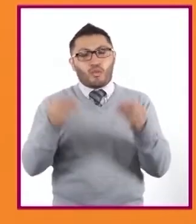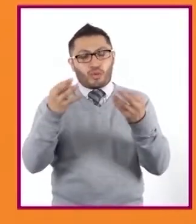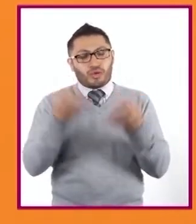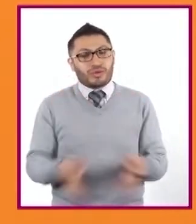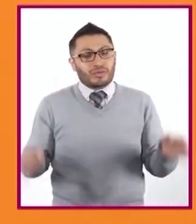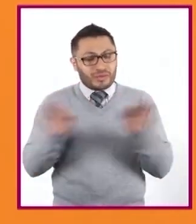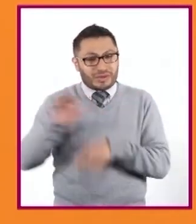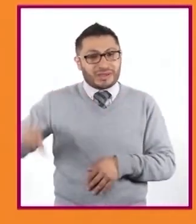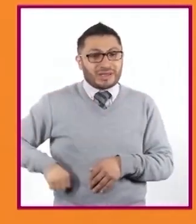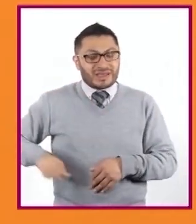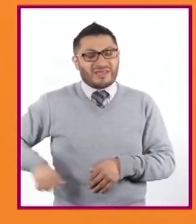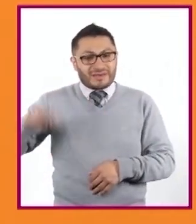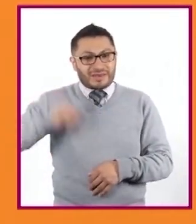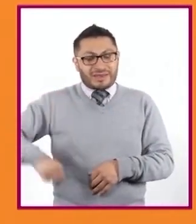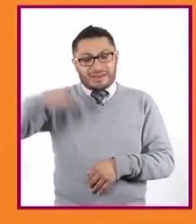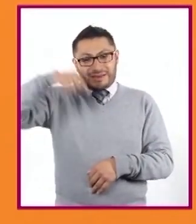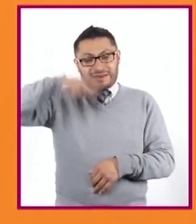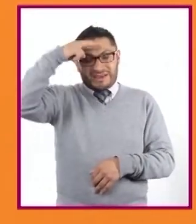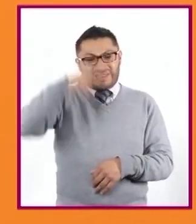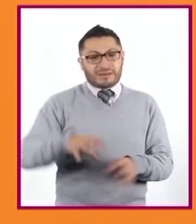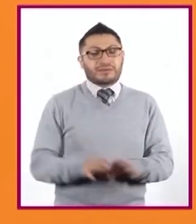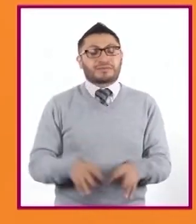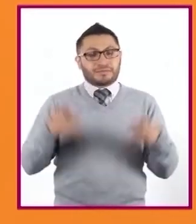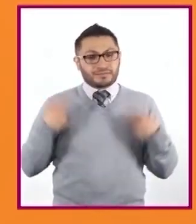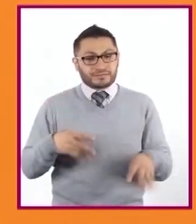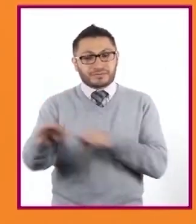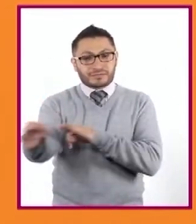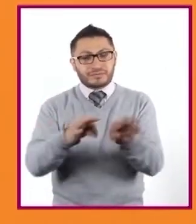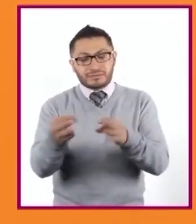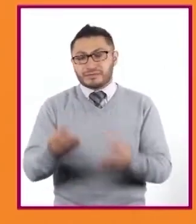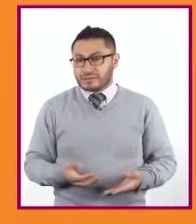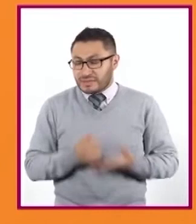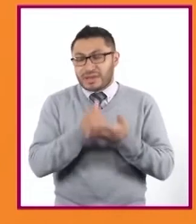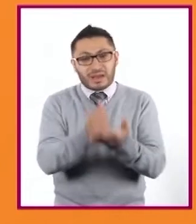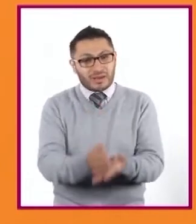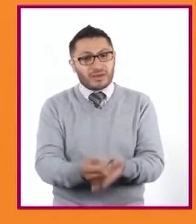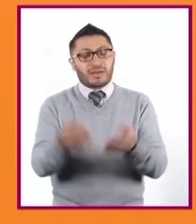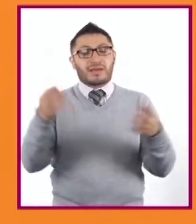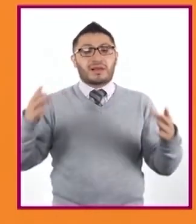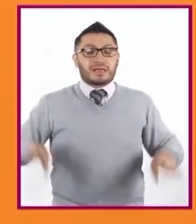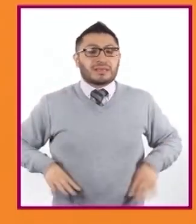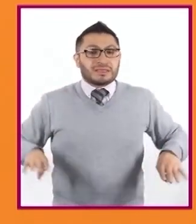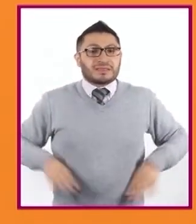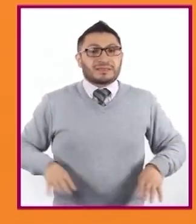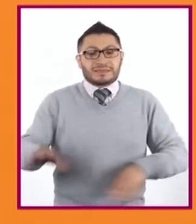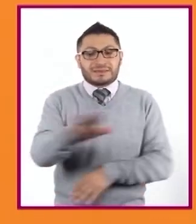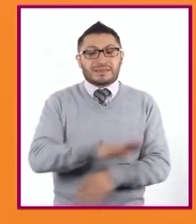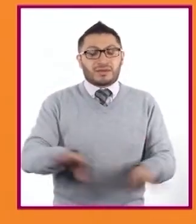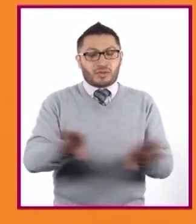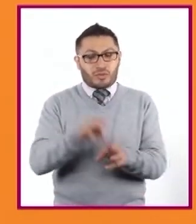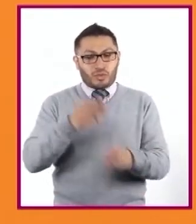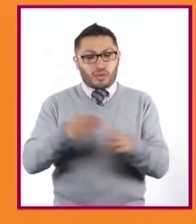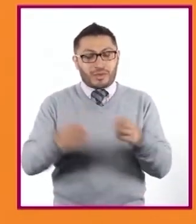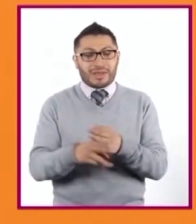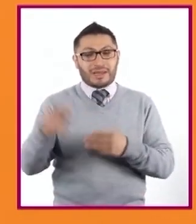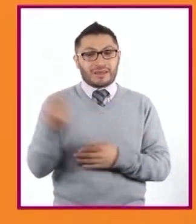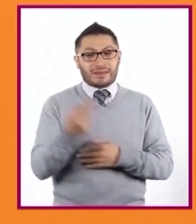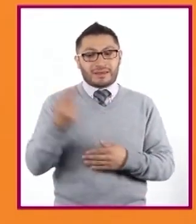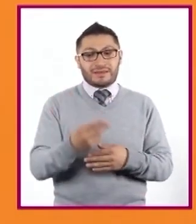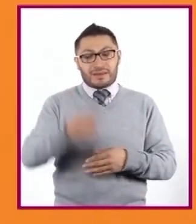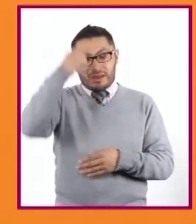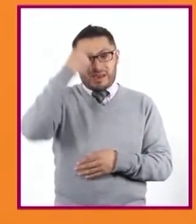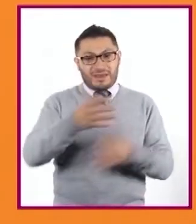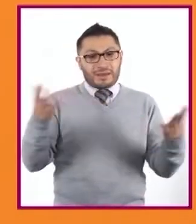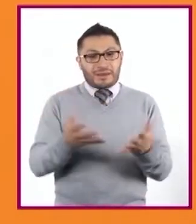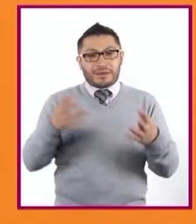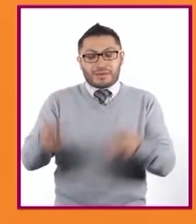tecnologías utilizadas respondieron a la mano de obra disponible, las condiciones de los yacimientos y los materiales que se necesitaban para la